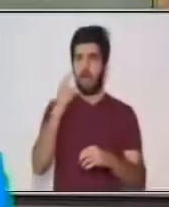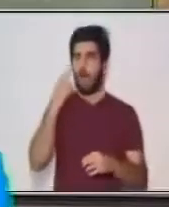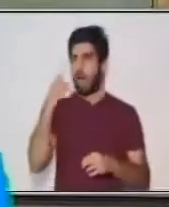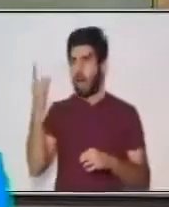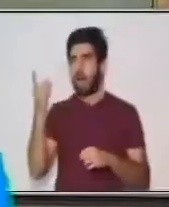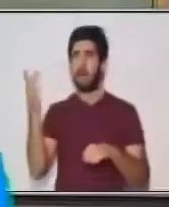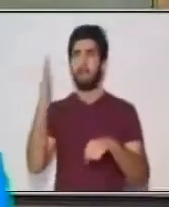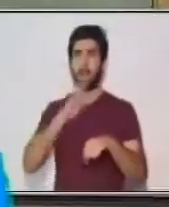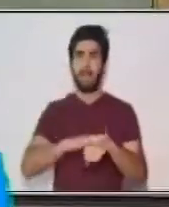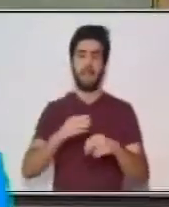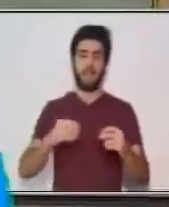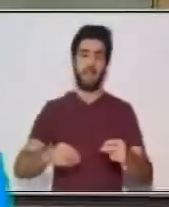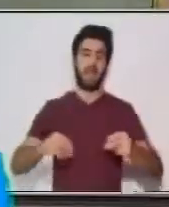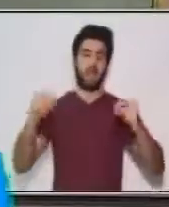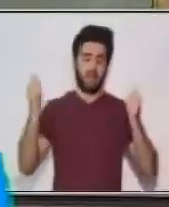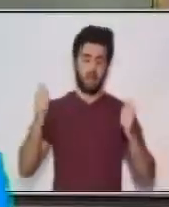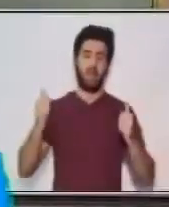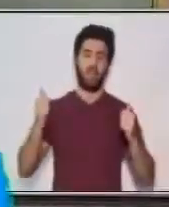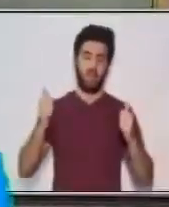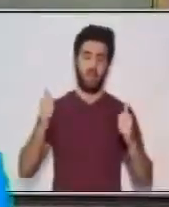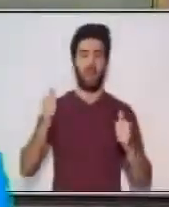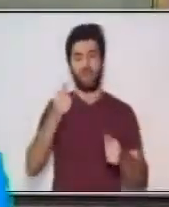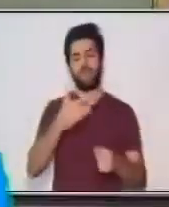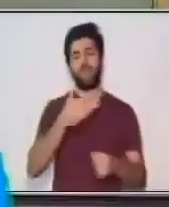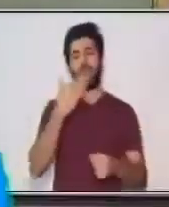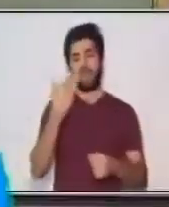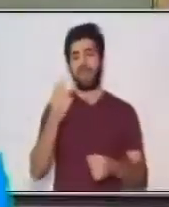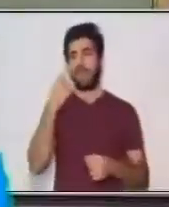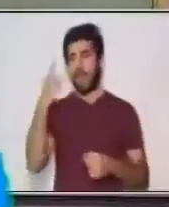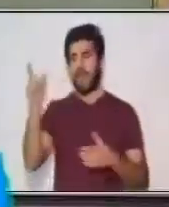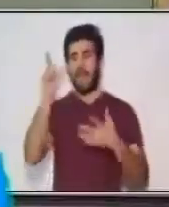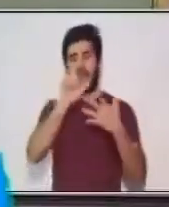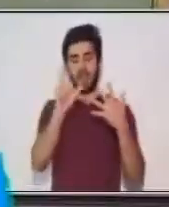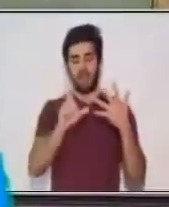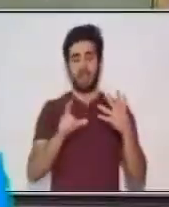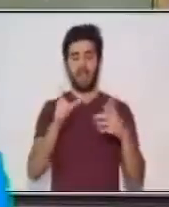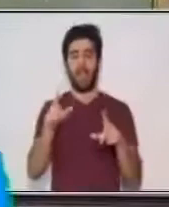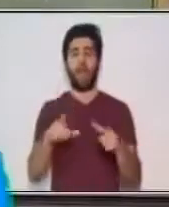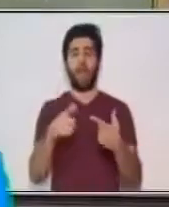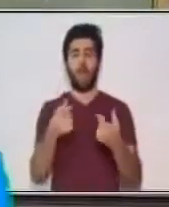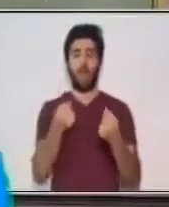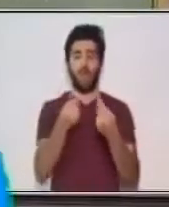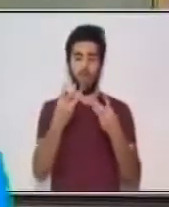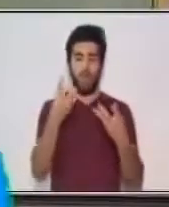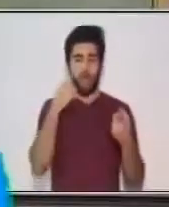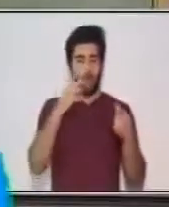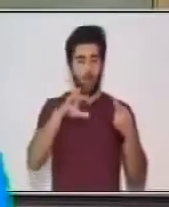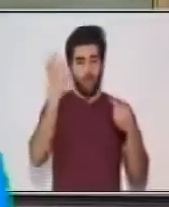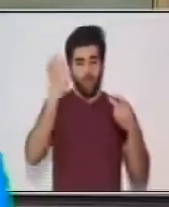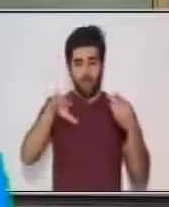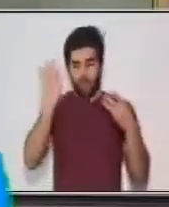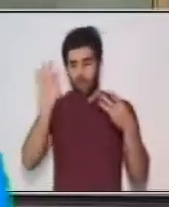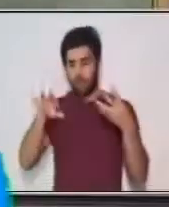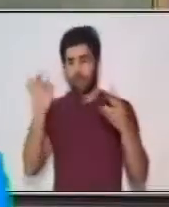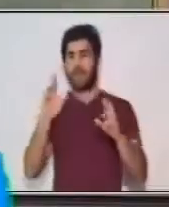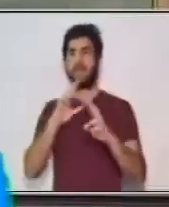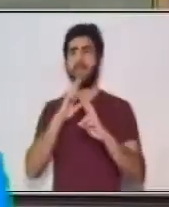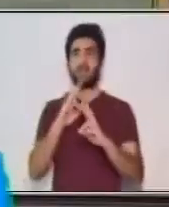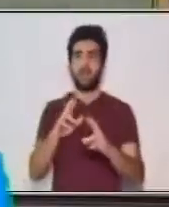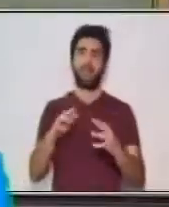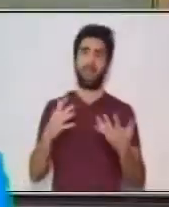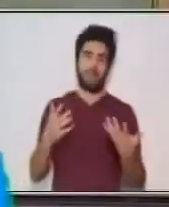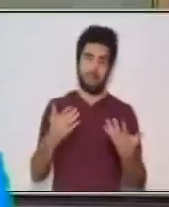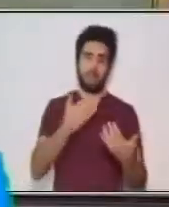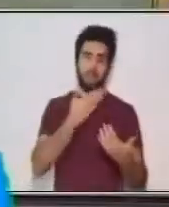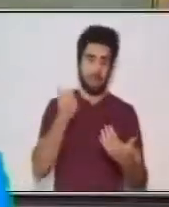vez más rápido estas características que nos ayudarán a encontrar ese resultado